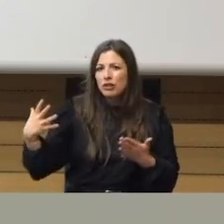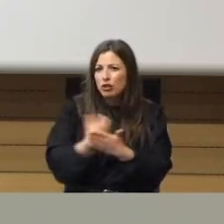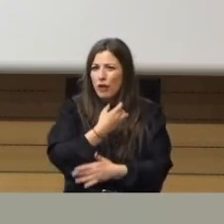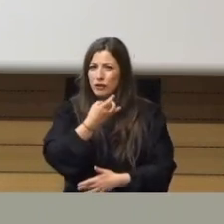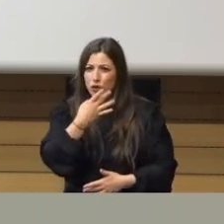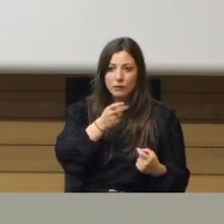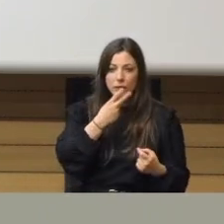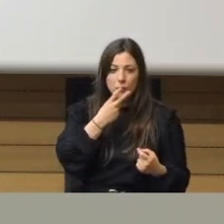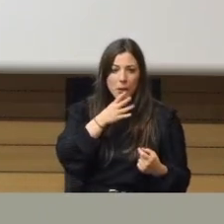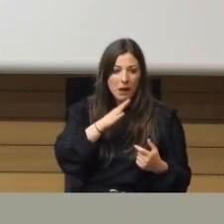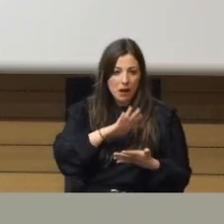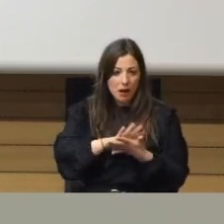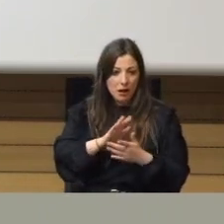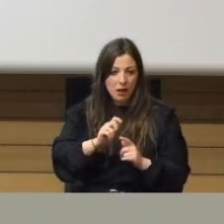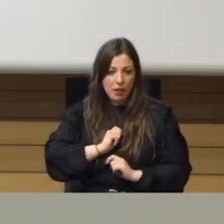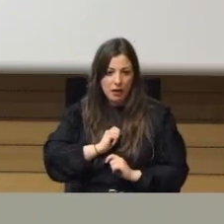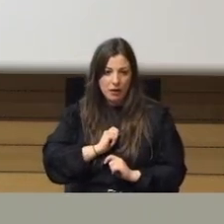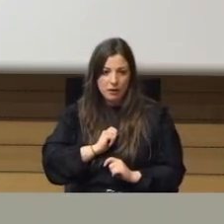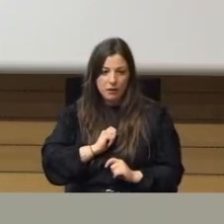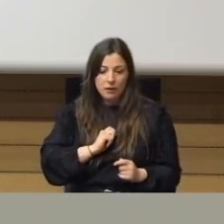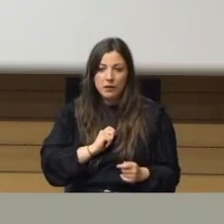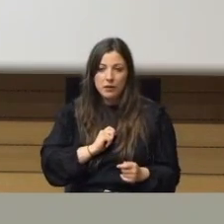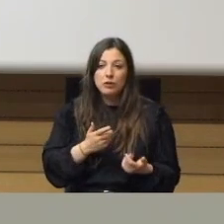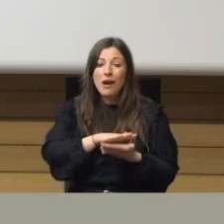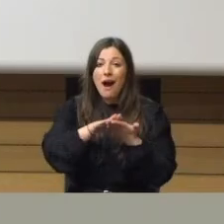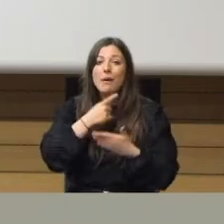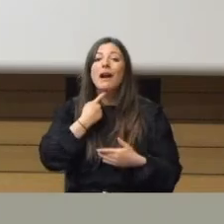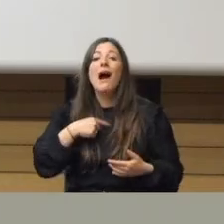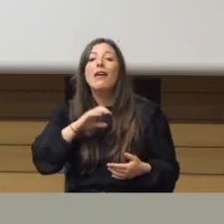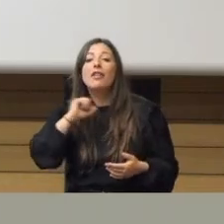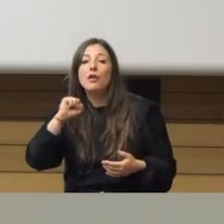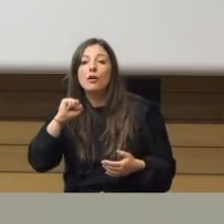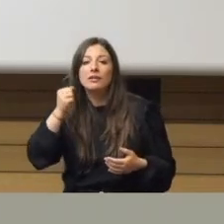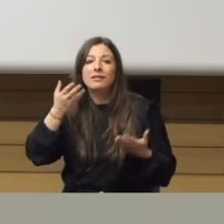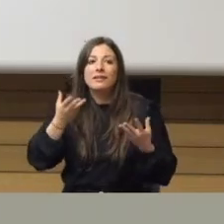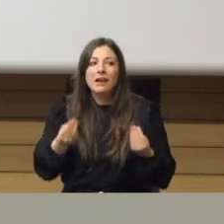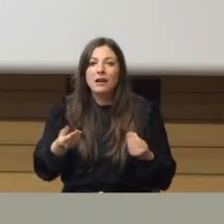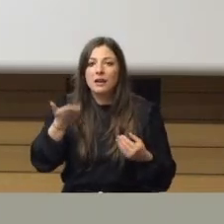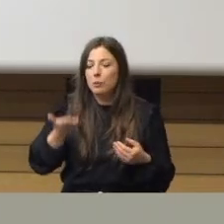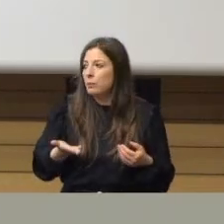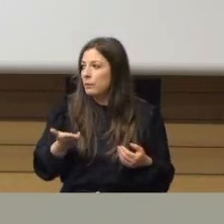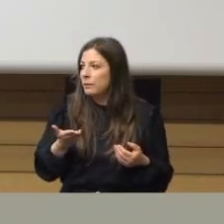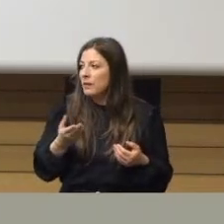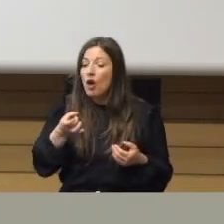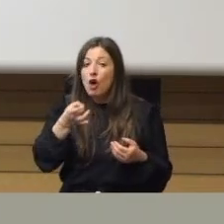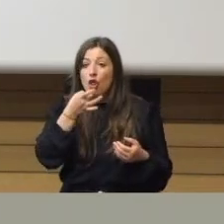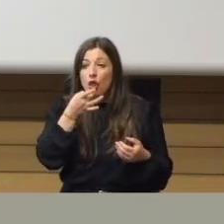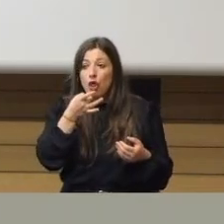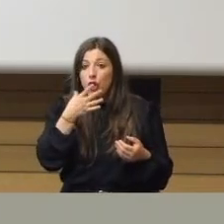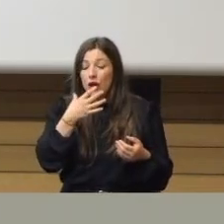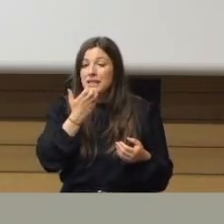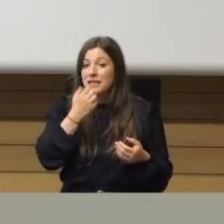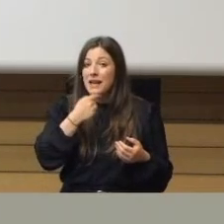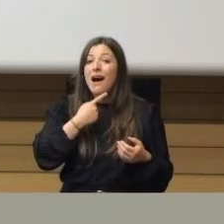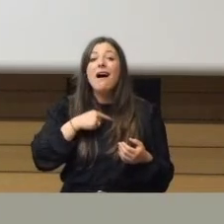adictos? Por eso, hablar de adicciones no importa tanto. De hecho, las drogas tuviesen adicciones físicas,